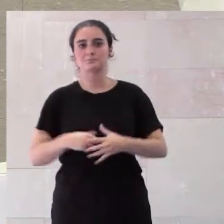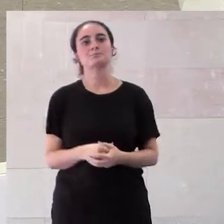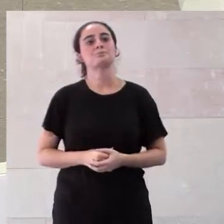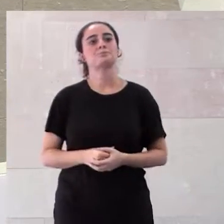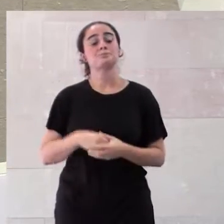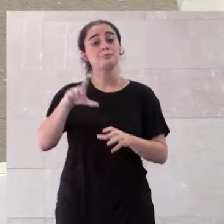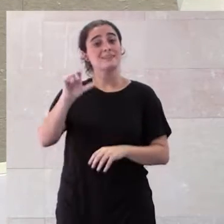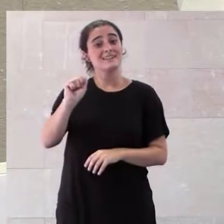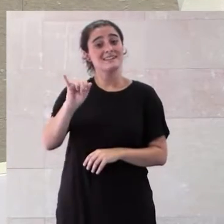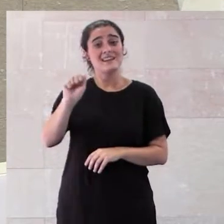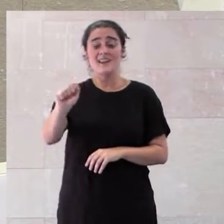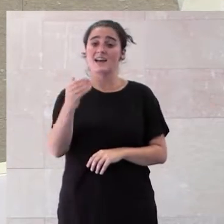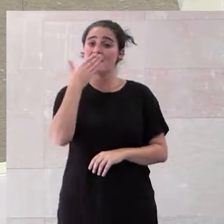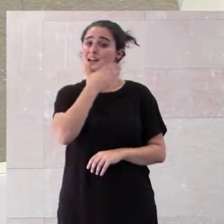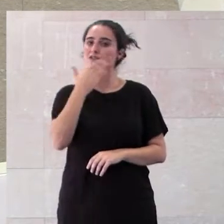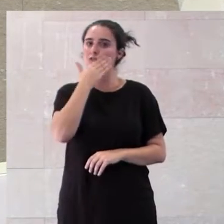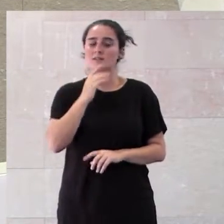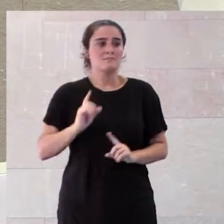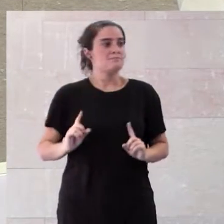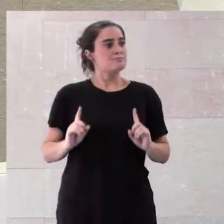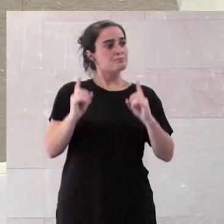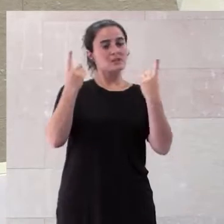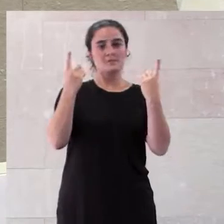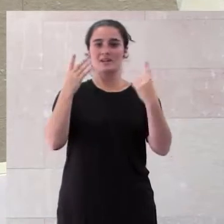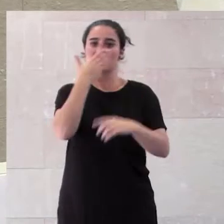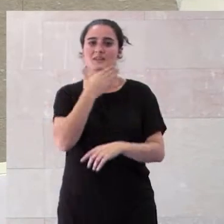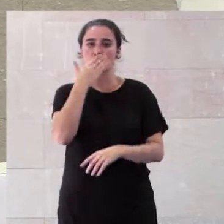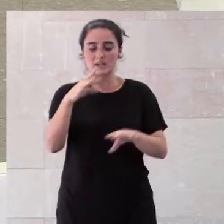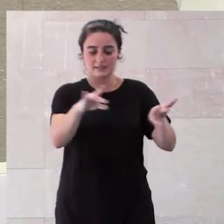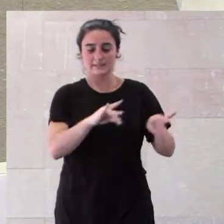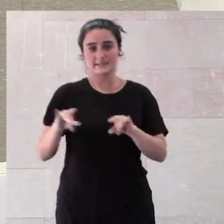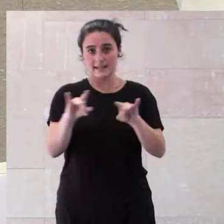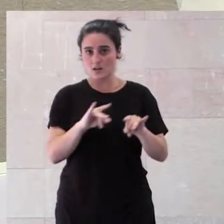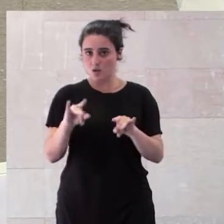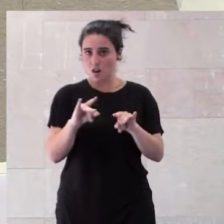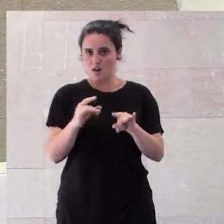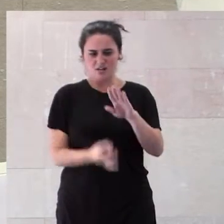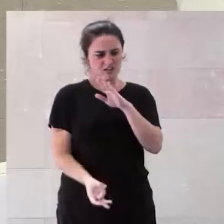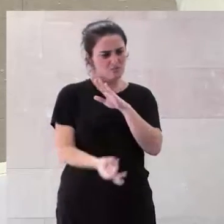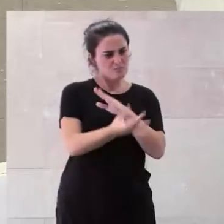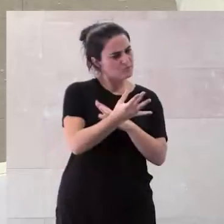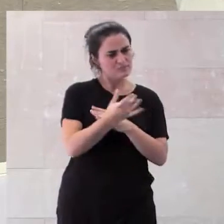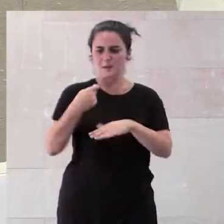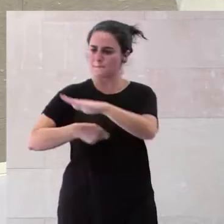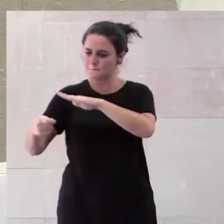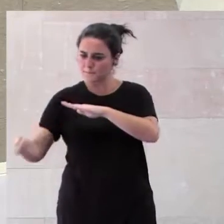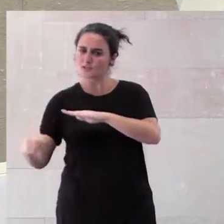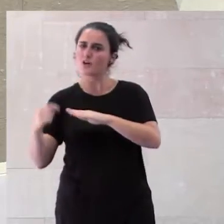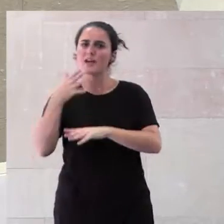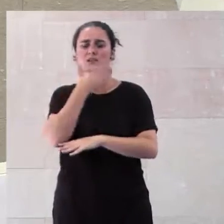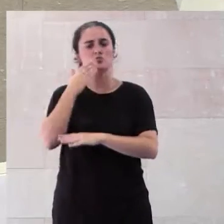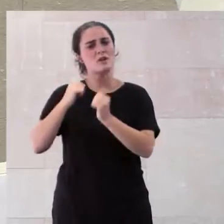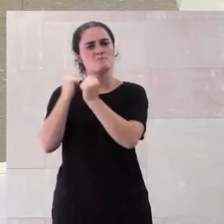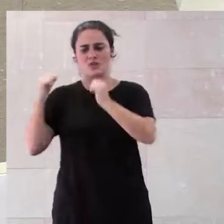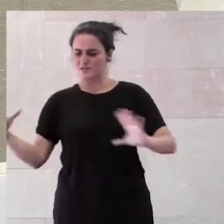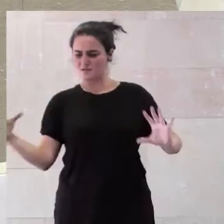Escola es la primera escuela de ámbito territorial y surge muy unida a la Escuela de Empoderamiento de Vitoria-Gasteiz, con quien